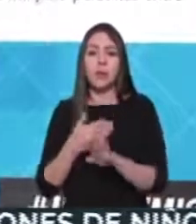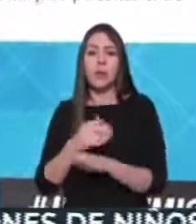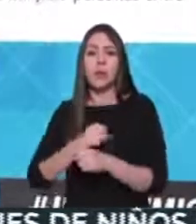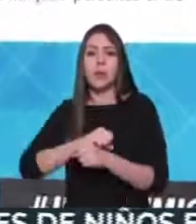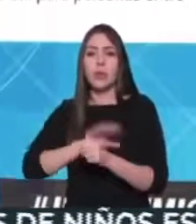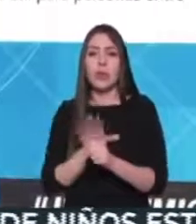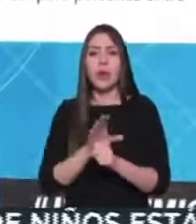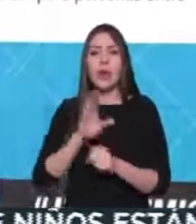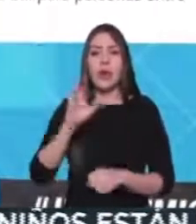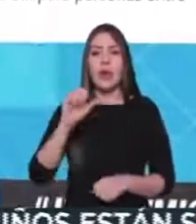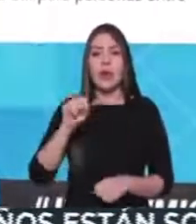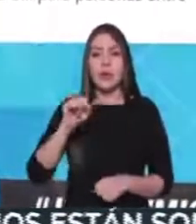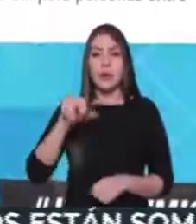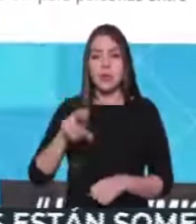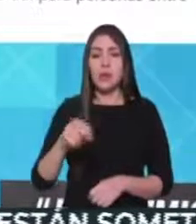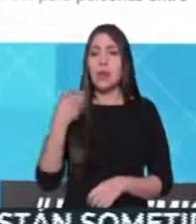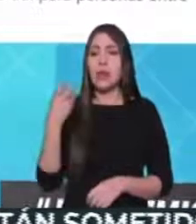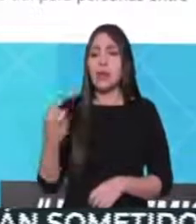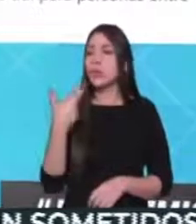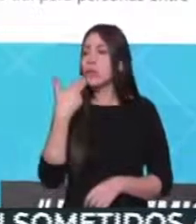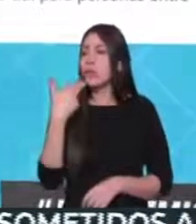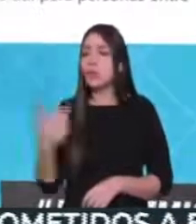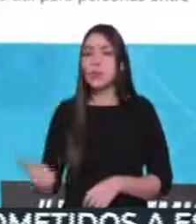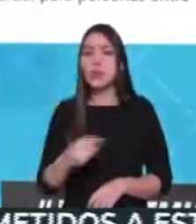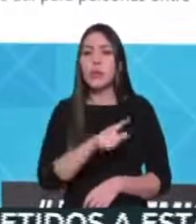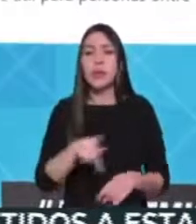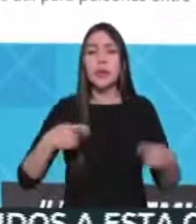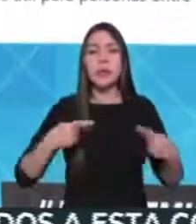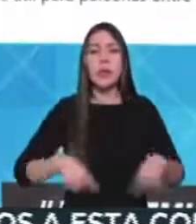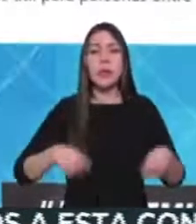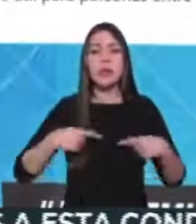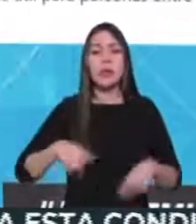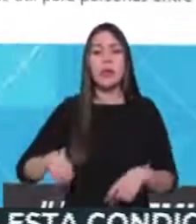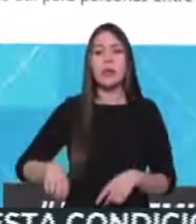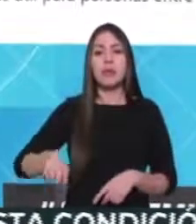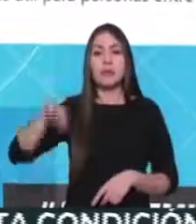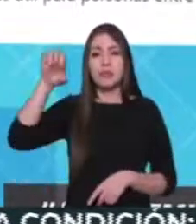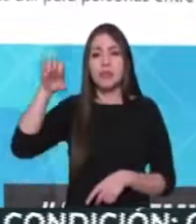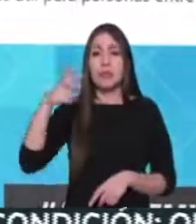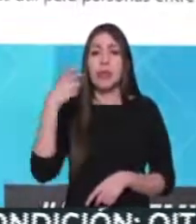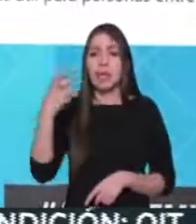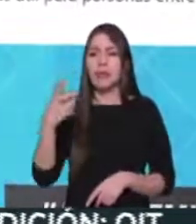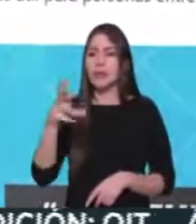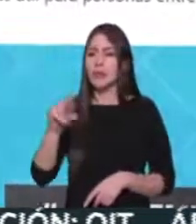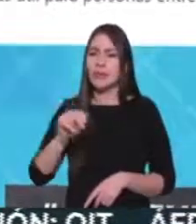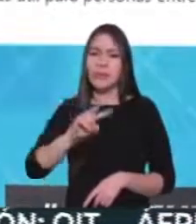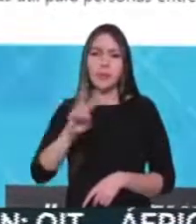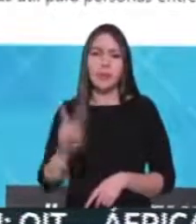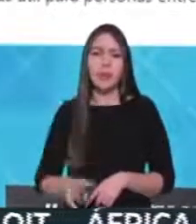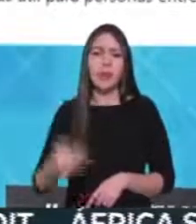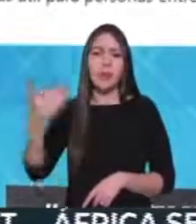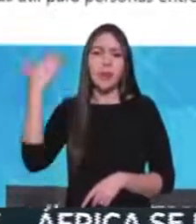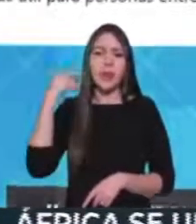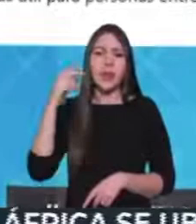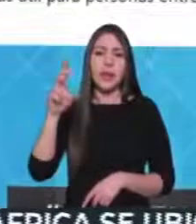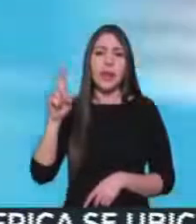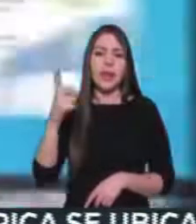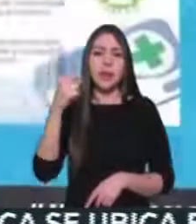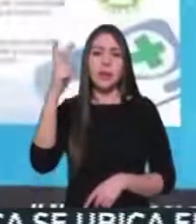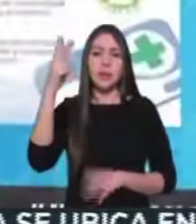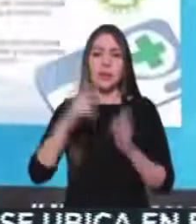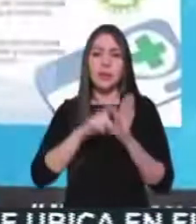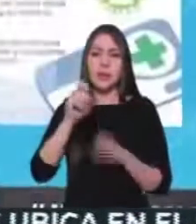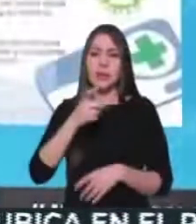COVID-19 de CanSino, como que esta no funciona en adultos mayores, la cual fue desmentida desde el 30 de diciembre de